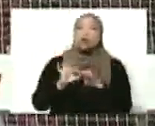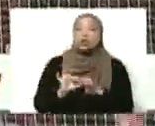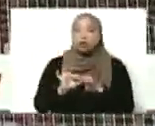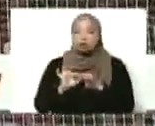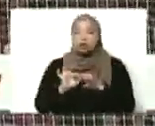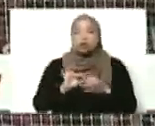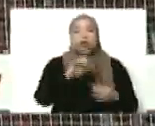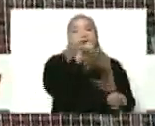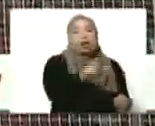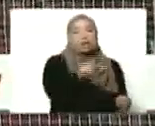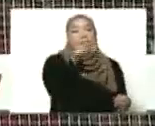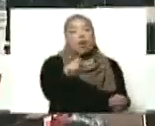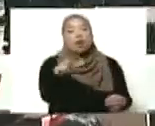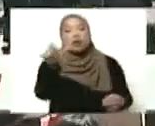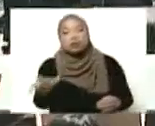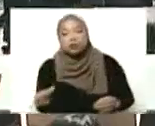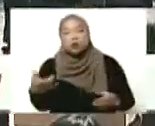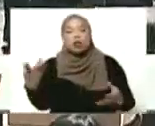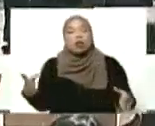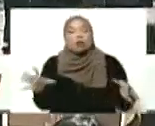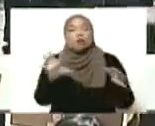unir? Con humildad,